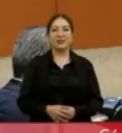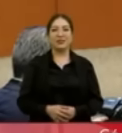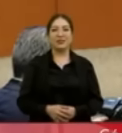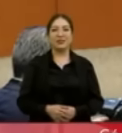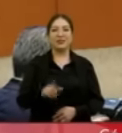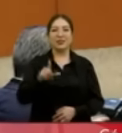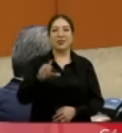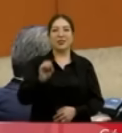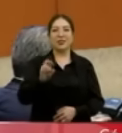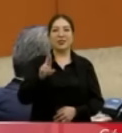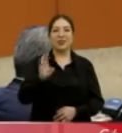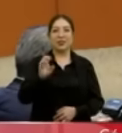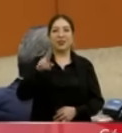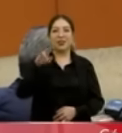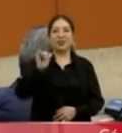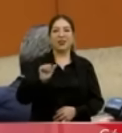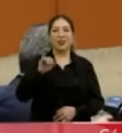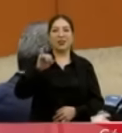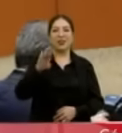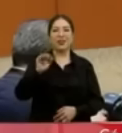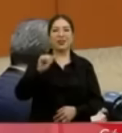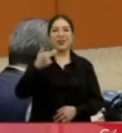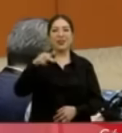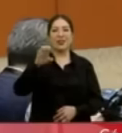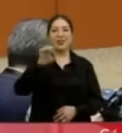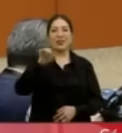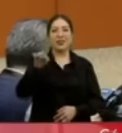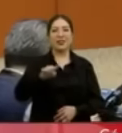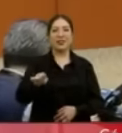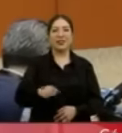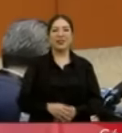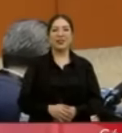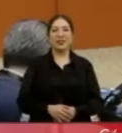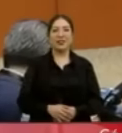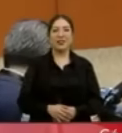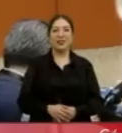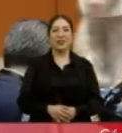Lorenia Ivette Valles San Pedro.